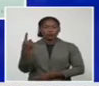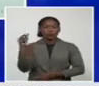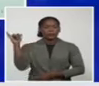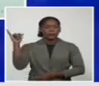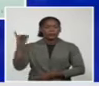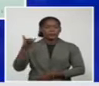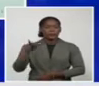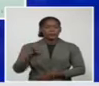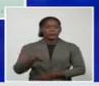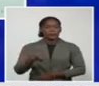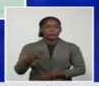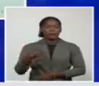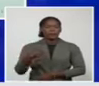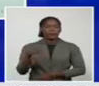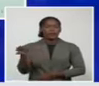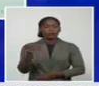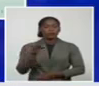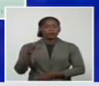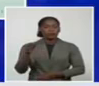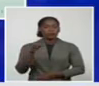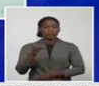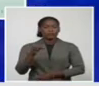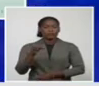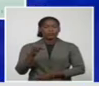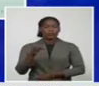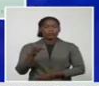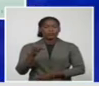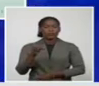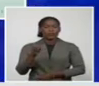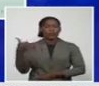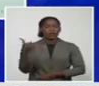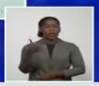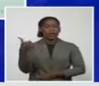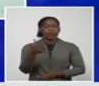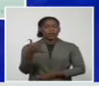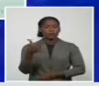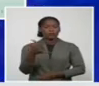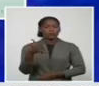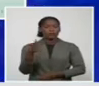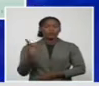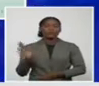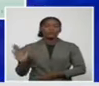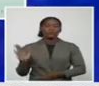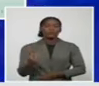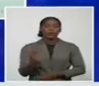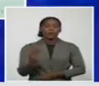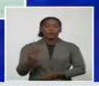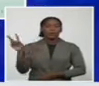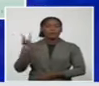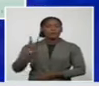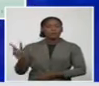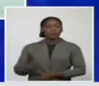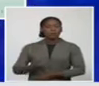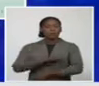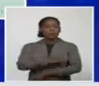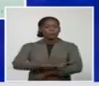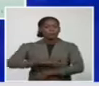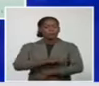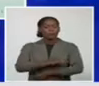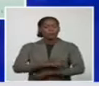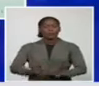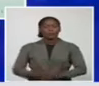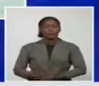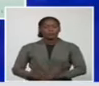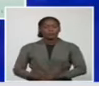en el municipio de Jaruco, que es una viajera cubana procedente de Venezuela. En el caso